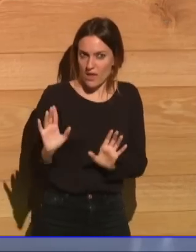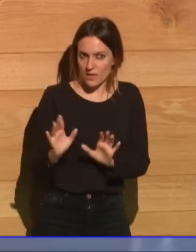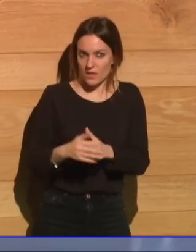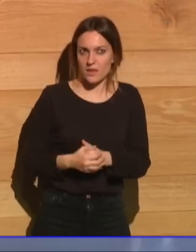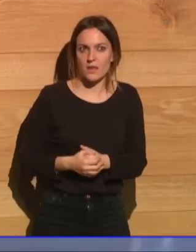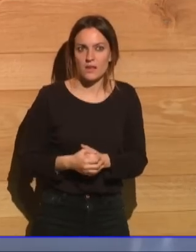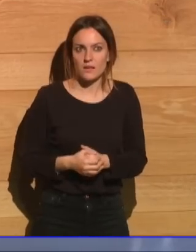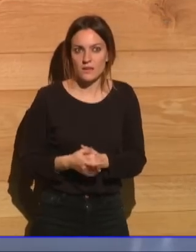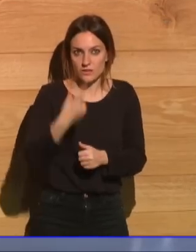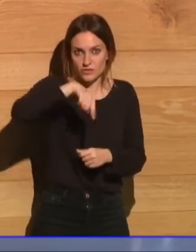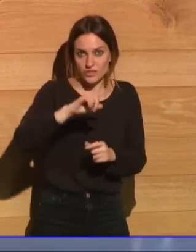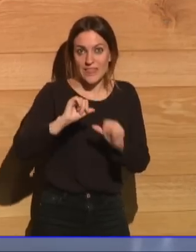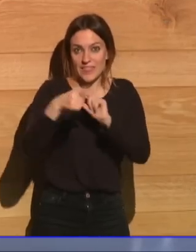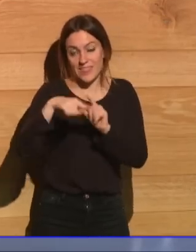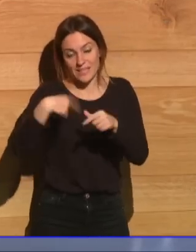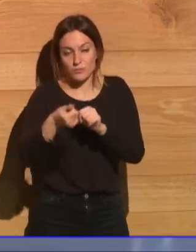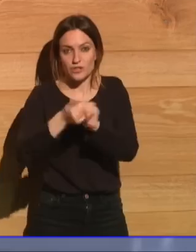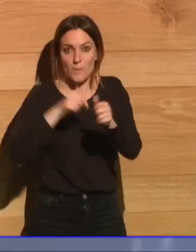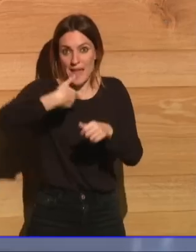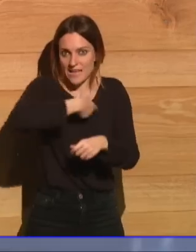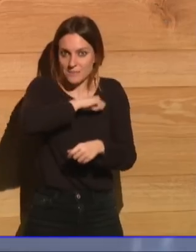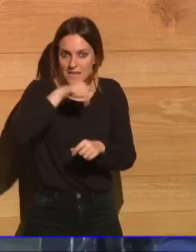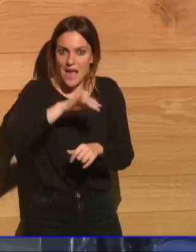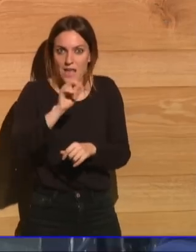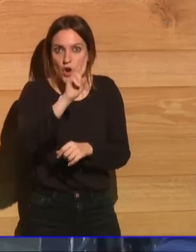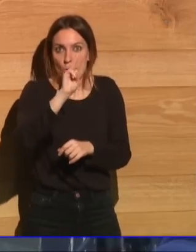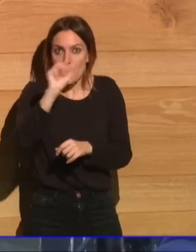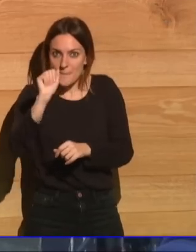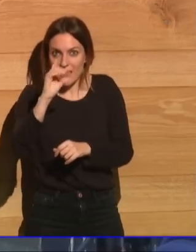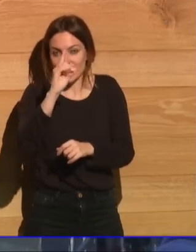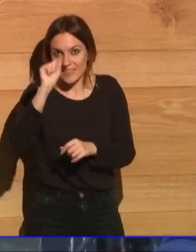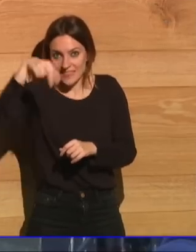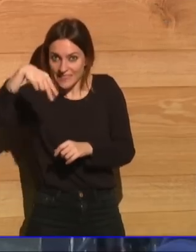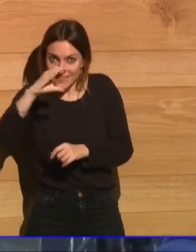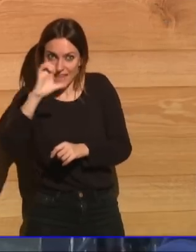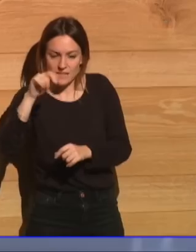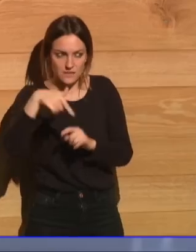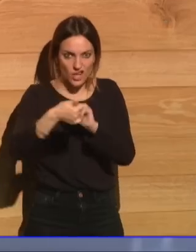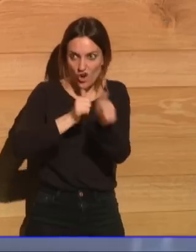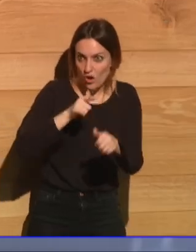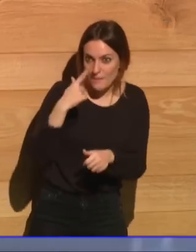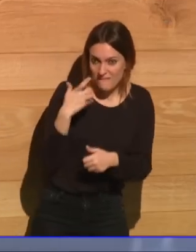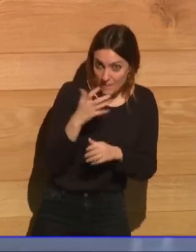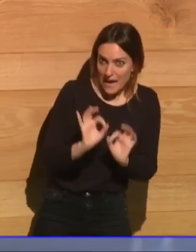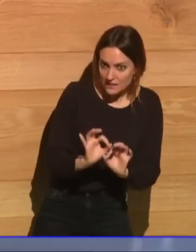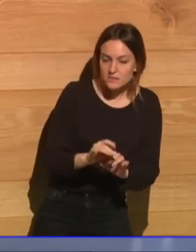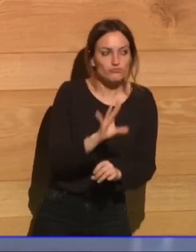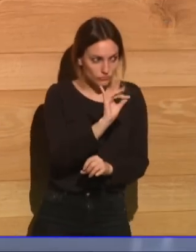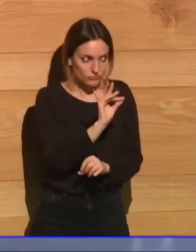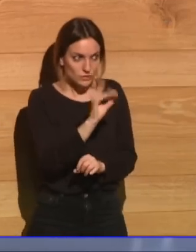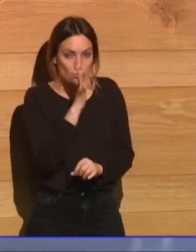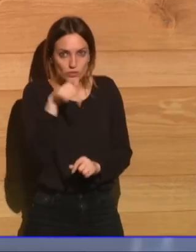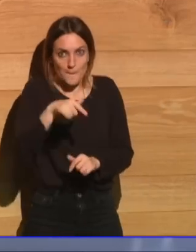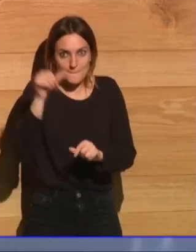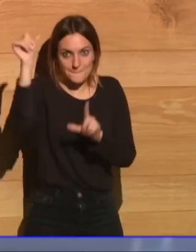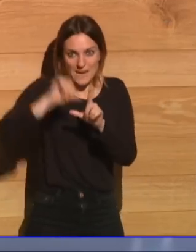que o sea, que hemos Debbie tenido Allen- Upa Dance. La idea básica ¿Un es muy Padance es una básica. copia de Fama? Sí, en la idea básica es muy básica, pero por eso la película es tan excepcional,